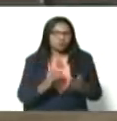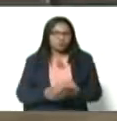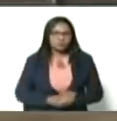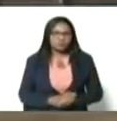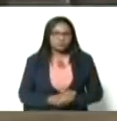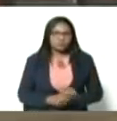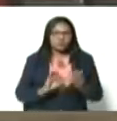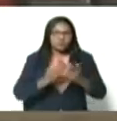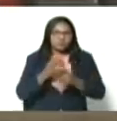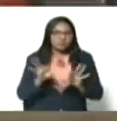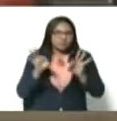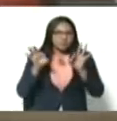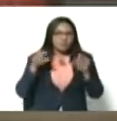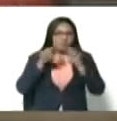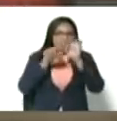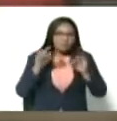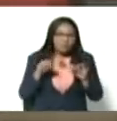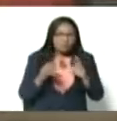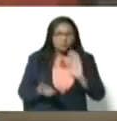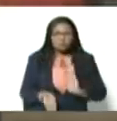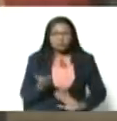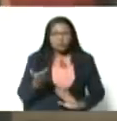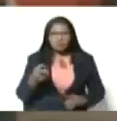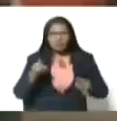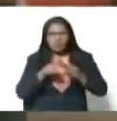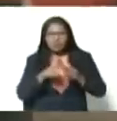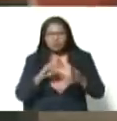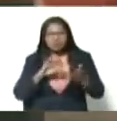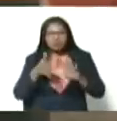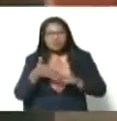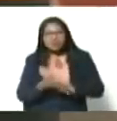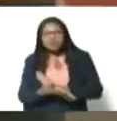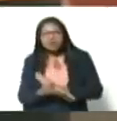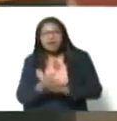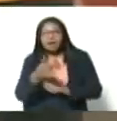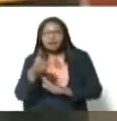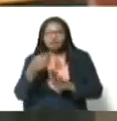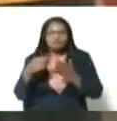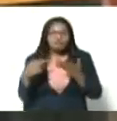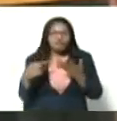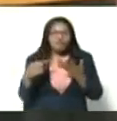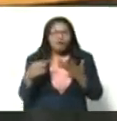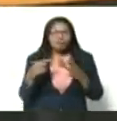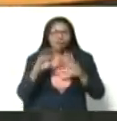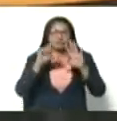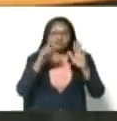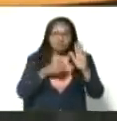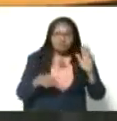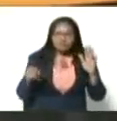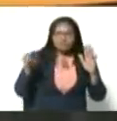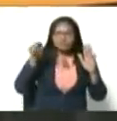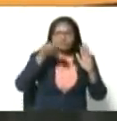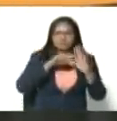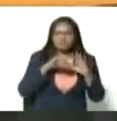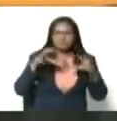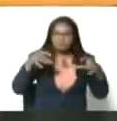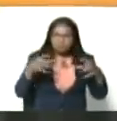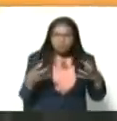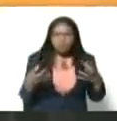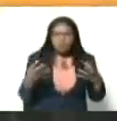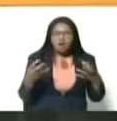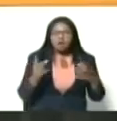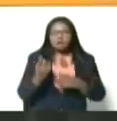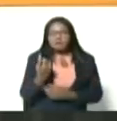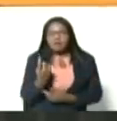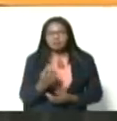fabricantes de piezas especializadas y, muy importante, fabricantes de neumáticos, que estamos en la reactivación y estamos ya